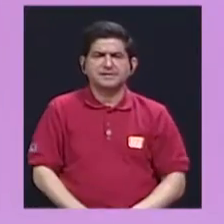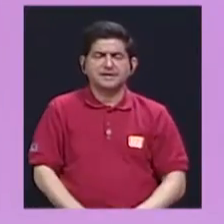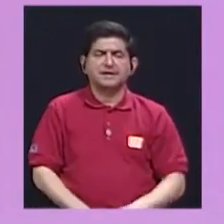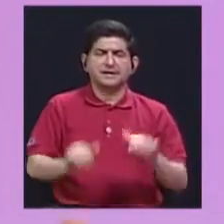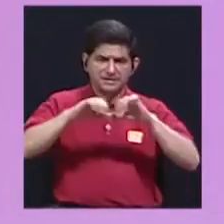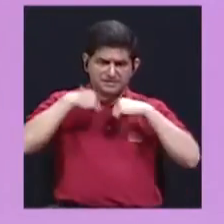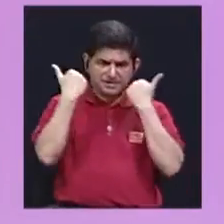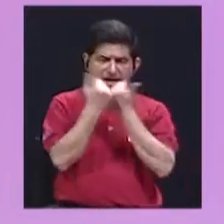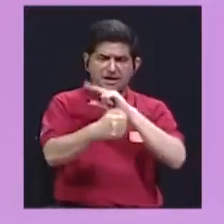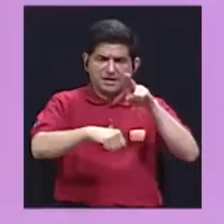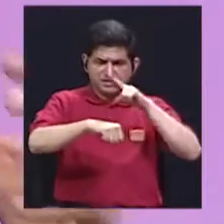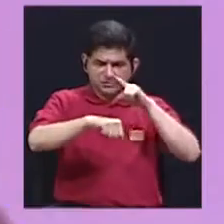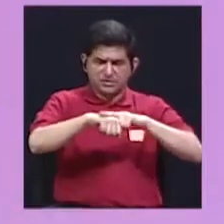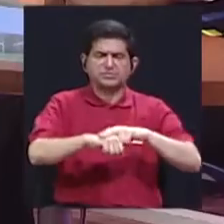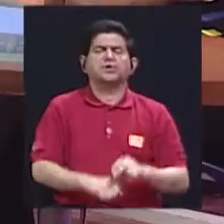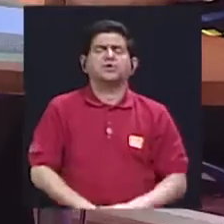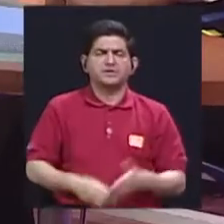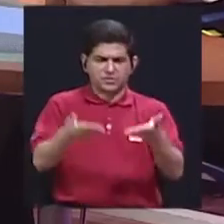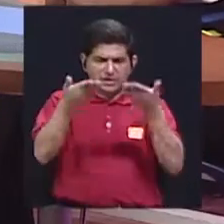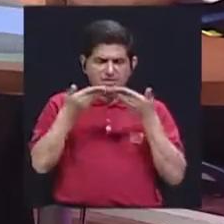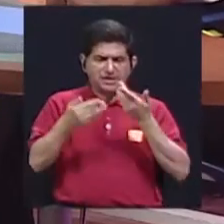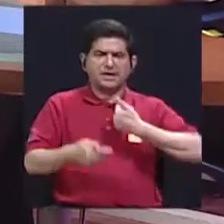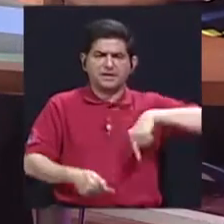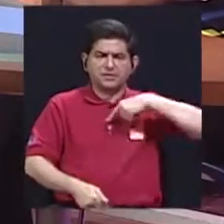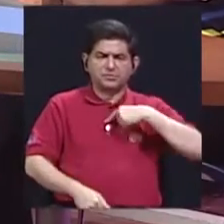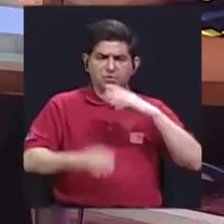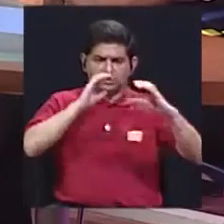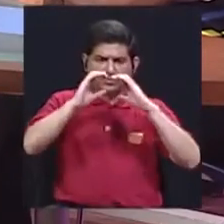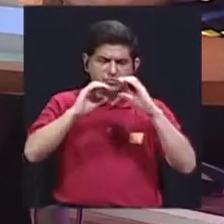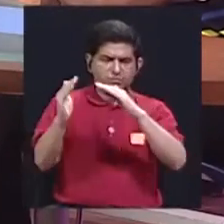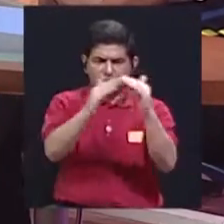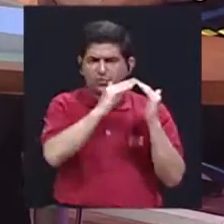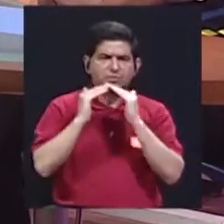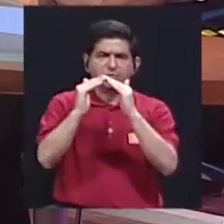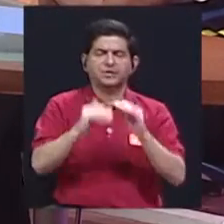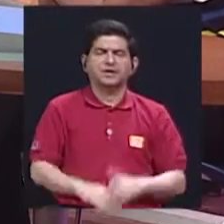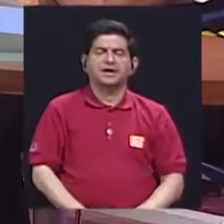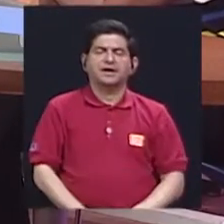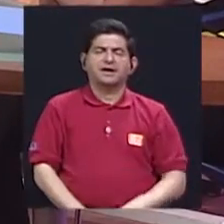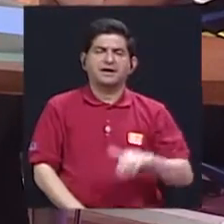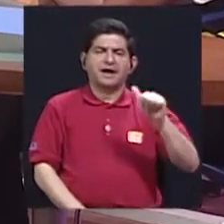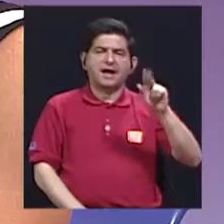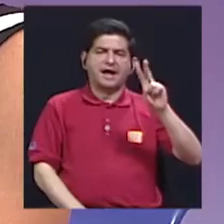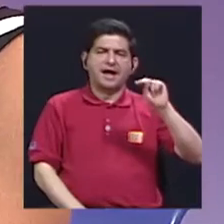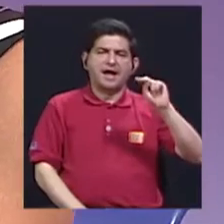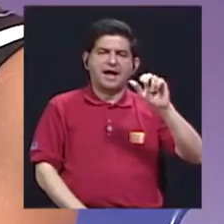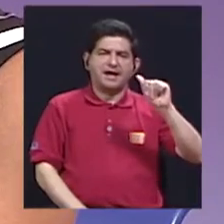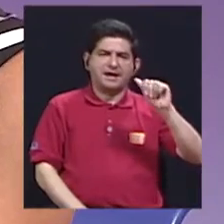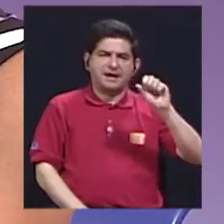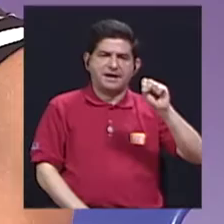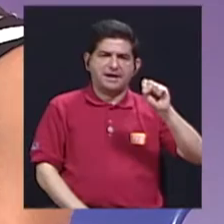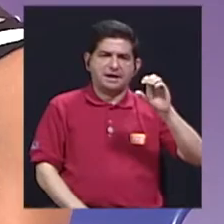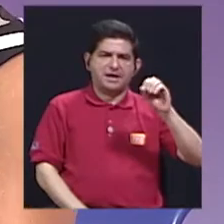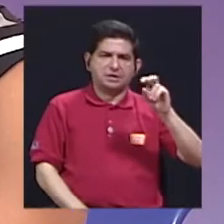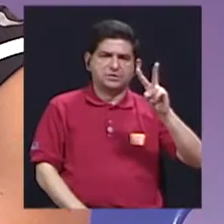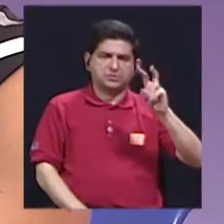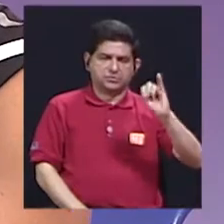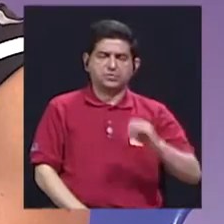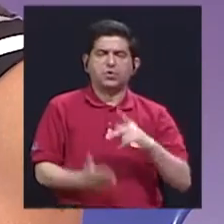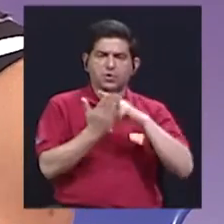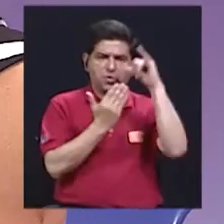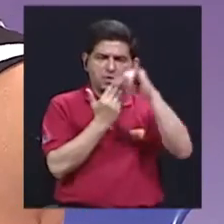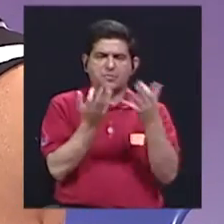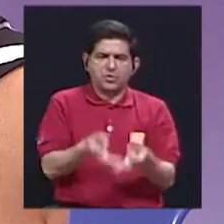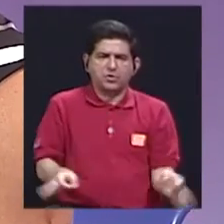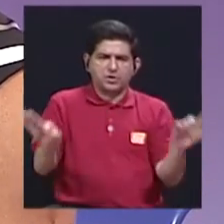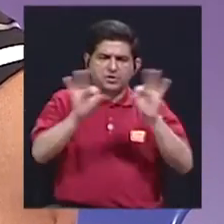nos nos transmitió darle a la comunidad lazovic que cuáles son los proyectos más importantes que está